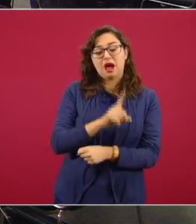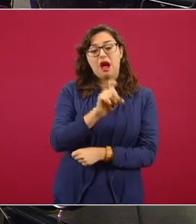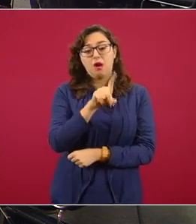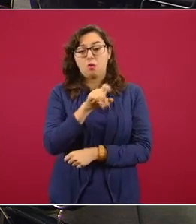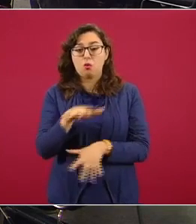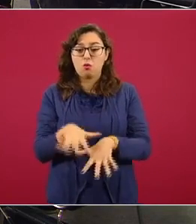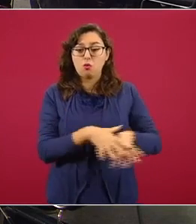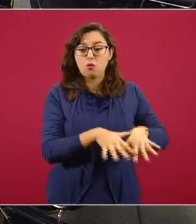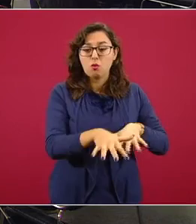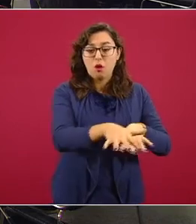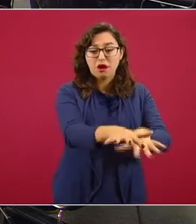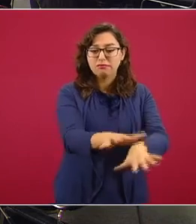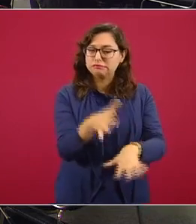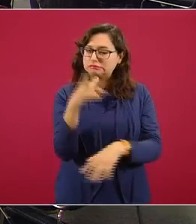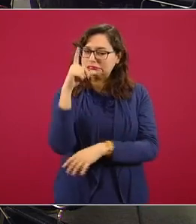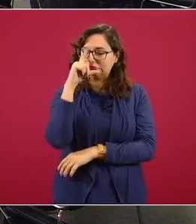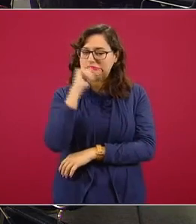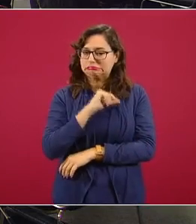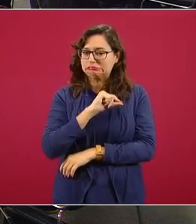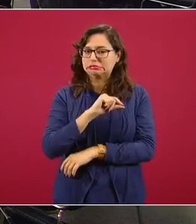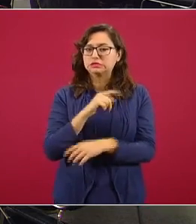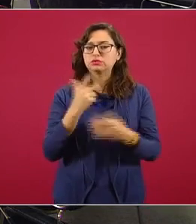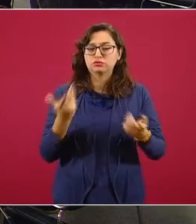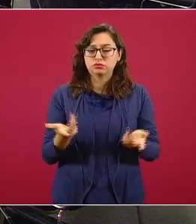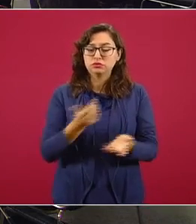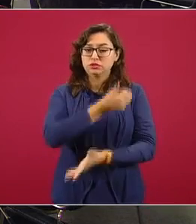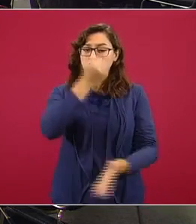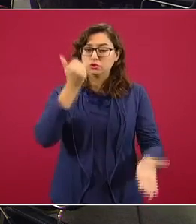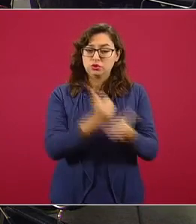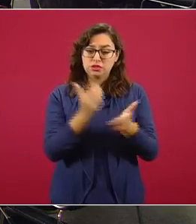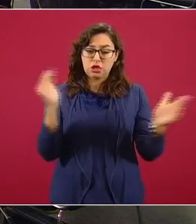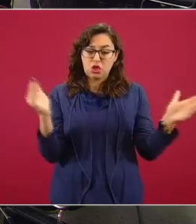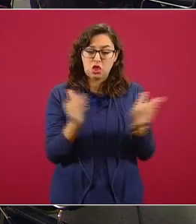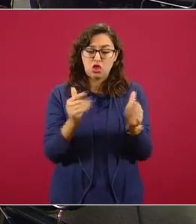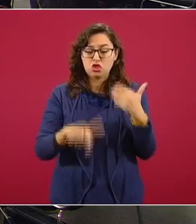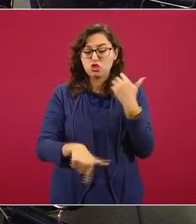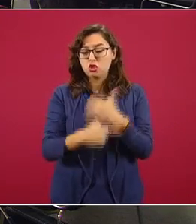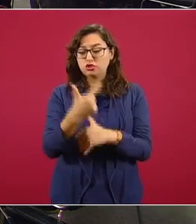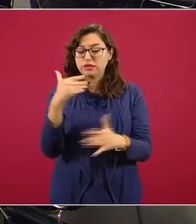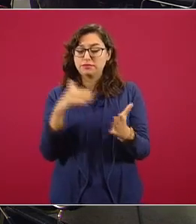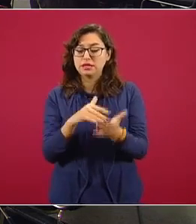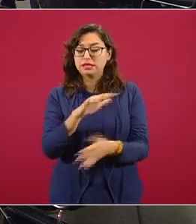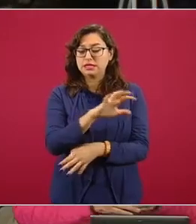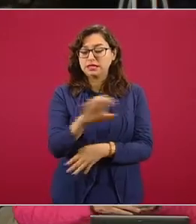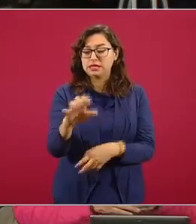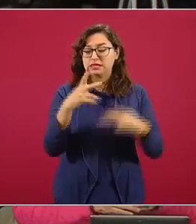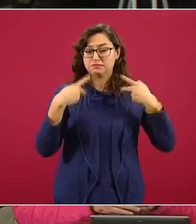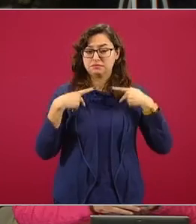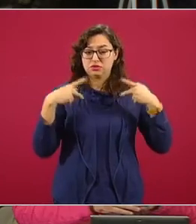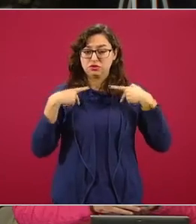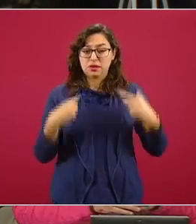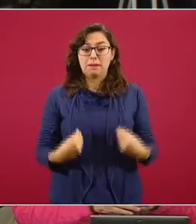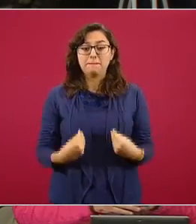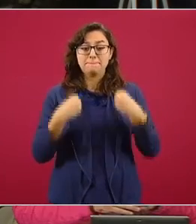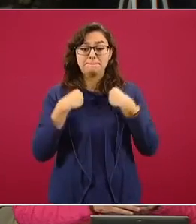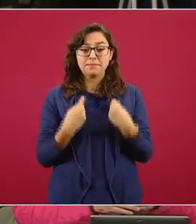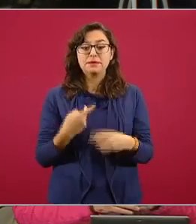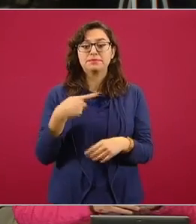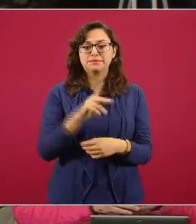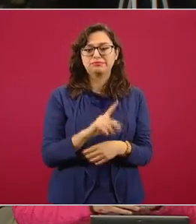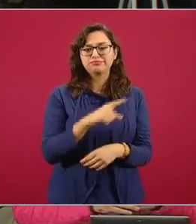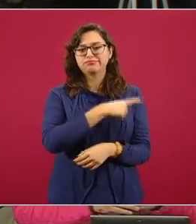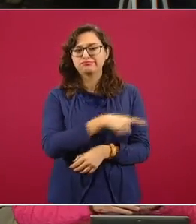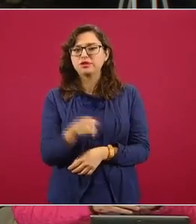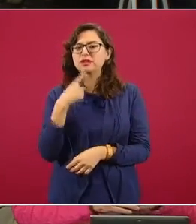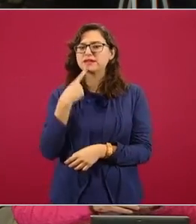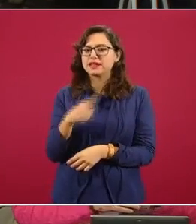acceden los pobladores. Usted sabe, es una ciudad chica, 12,500 habitantes, sin embargo tiene una importancia estratégica y ellos se quejan,